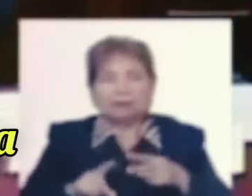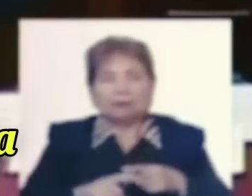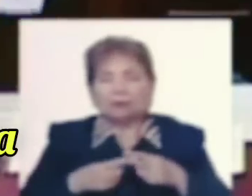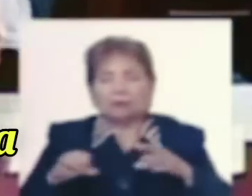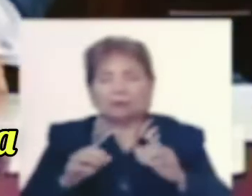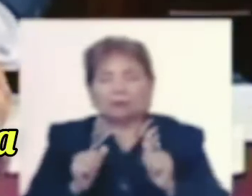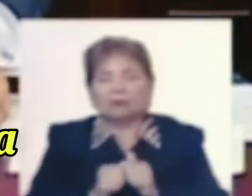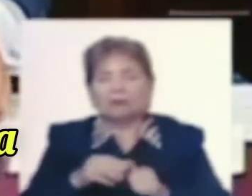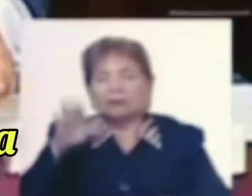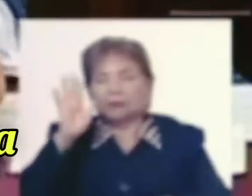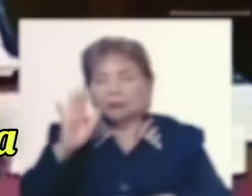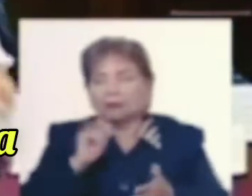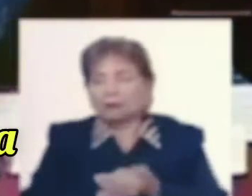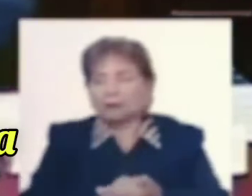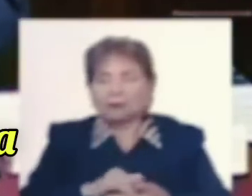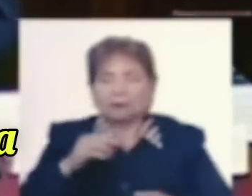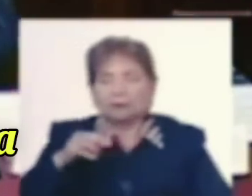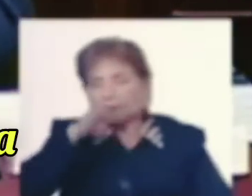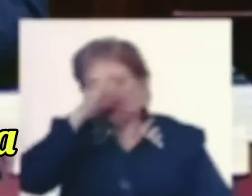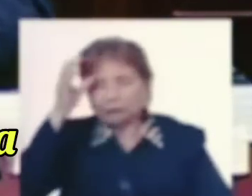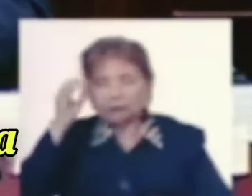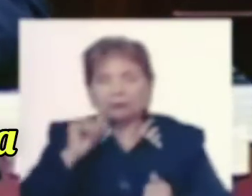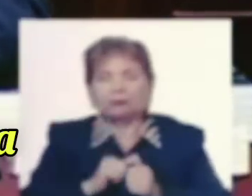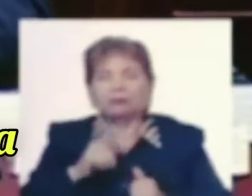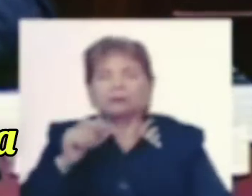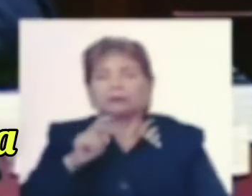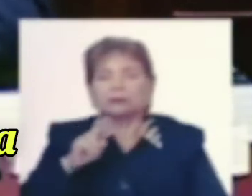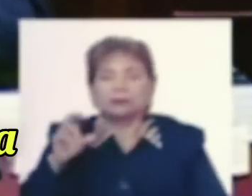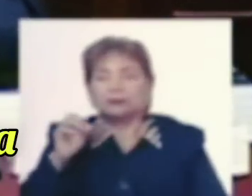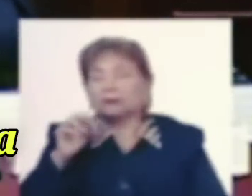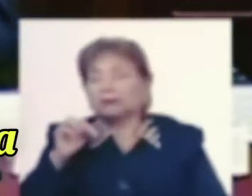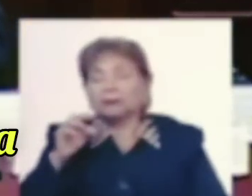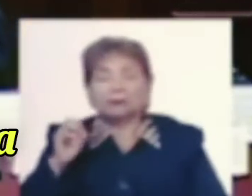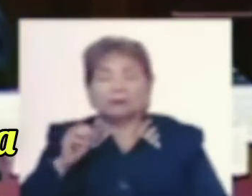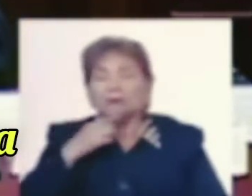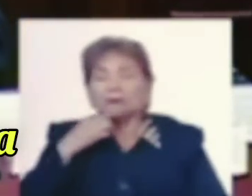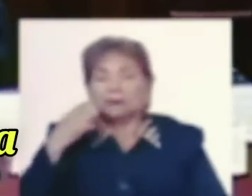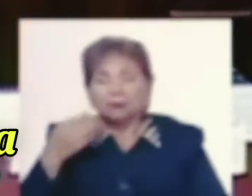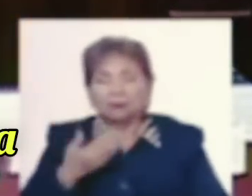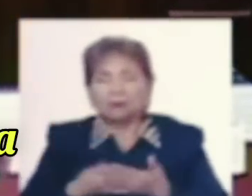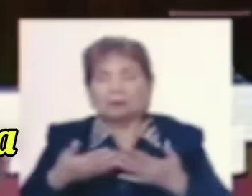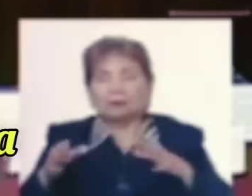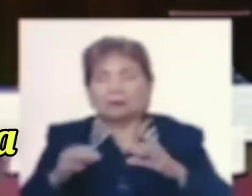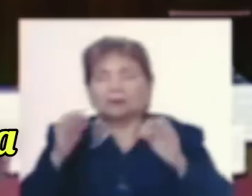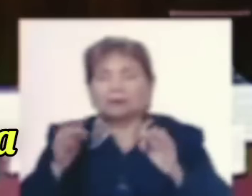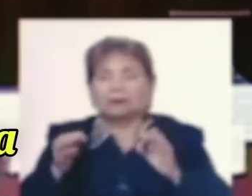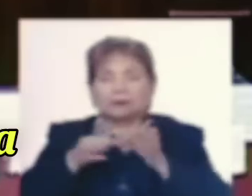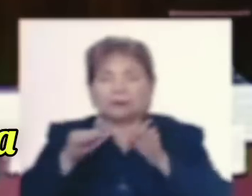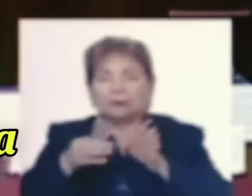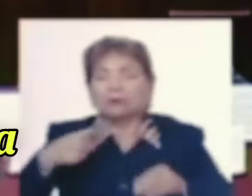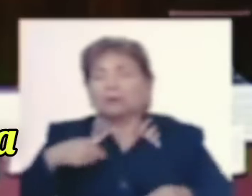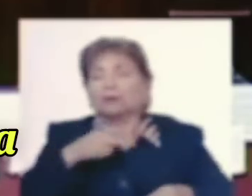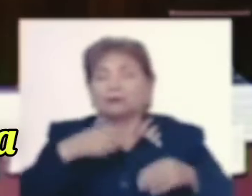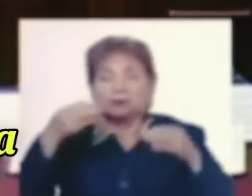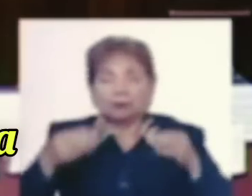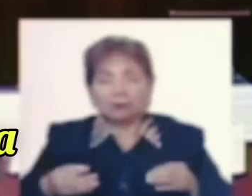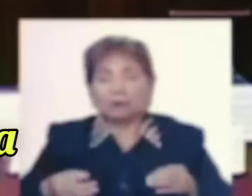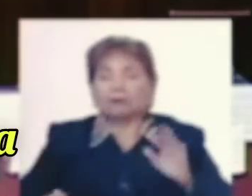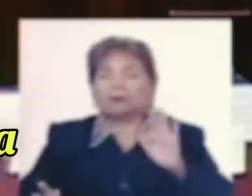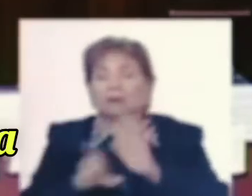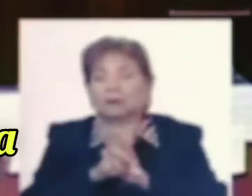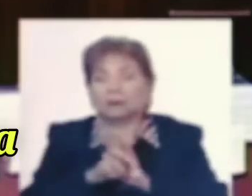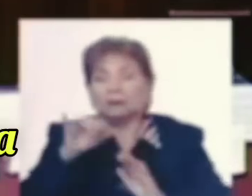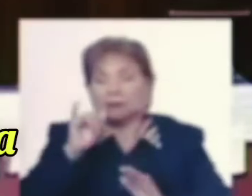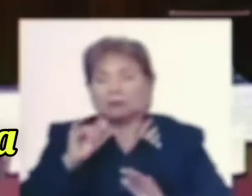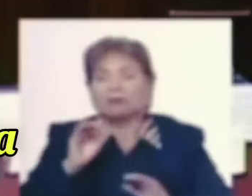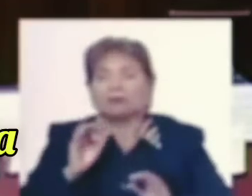inicio a la juramentación del señor Pedro Castillo Terrones, considerando de que ya ha sido fundamentado nuestra posición de manera legal